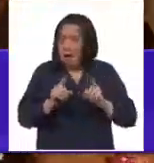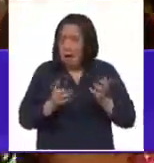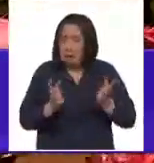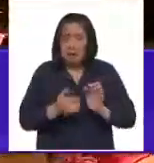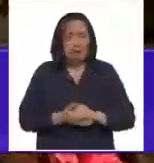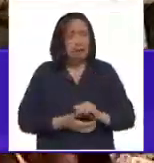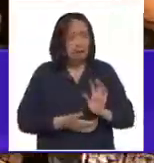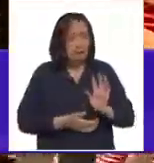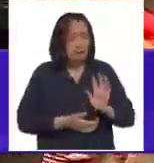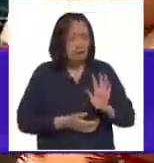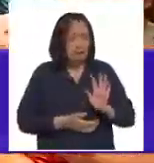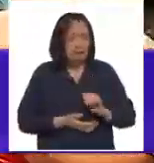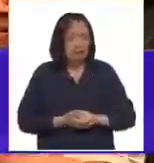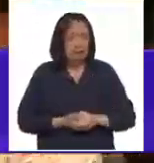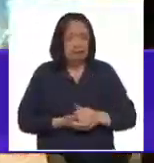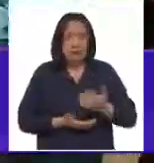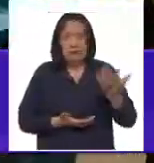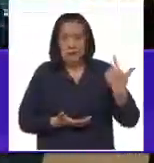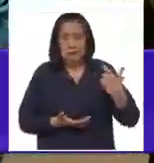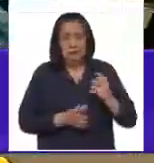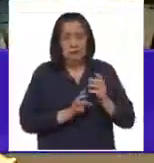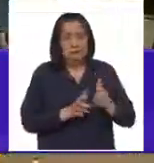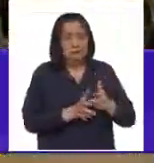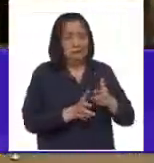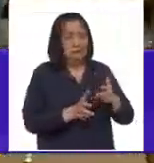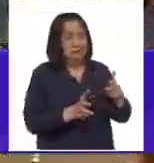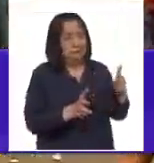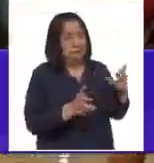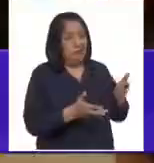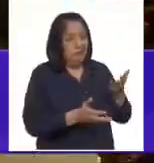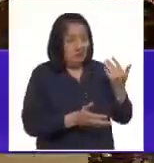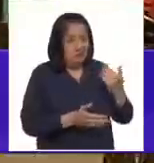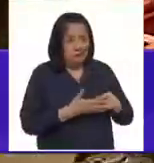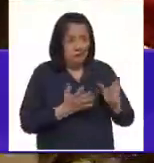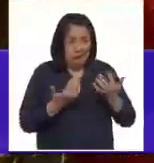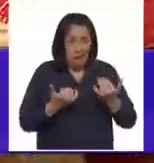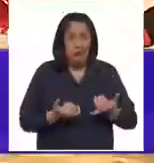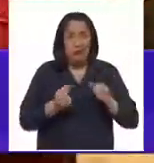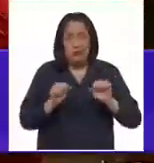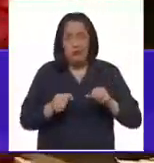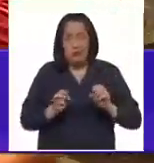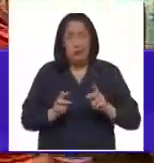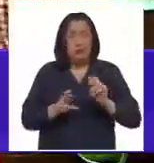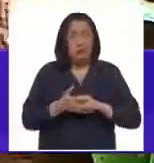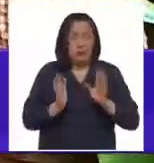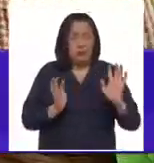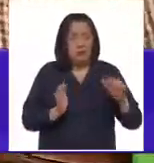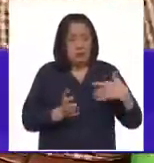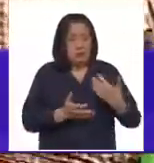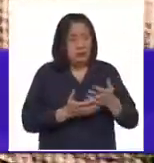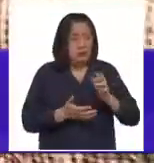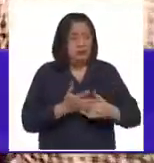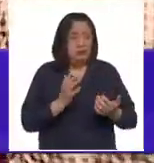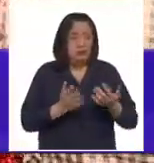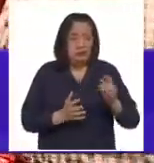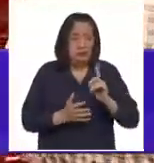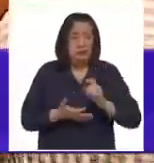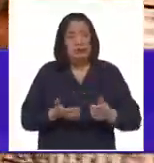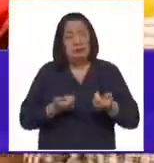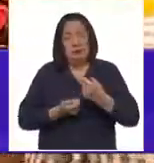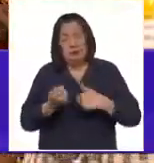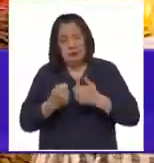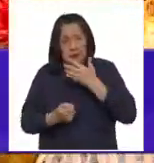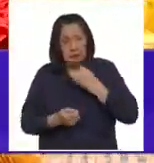como hubo la paralización, el bloqueo de vías, recién tienen oportunidad ahora de llegar, ya quizás no para la campaña